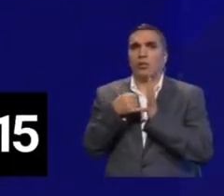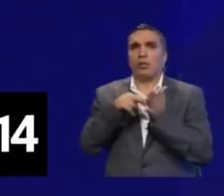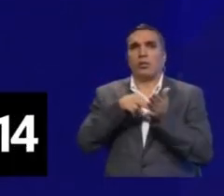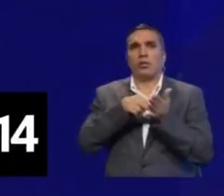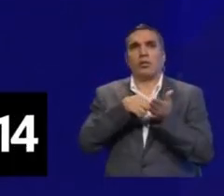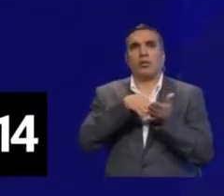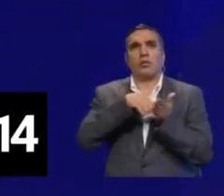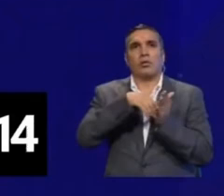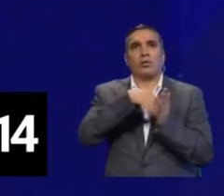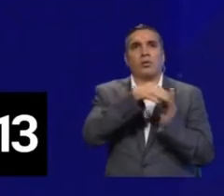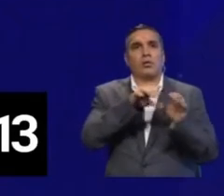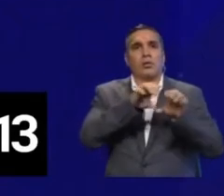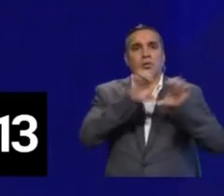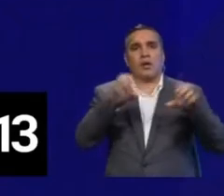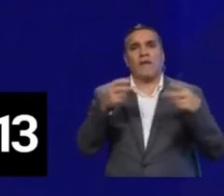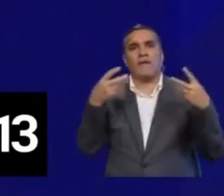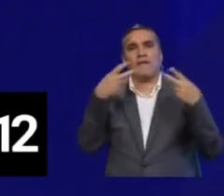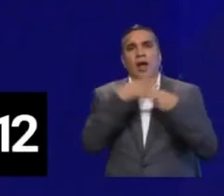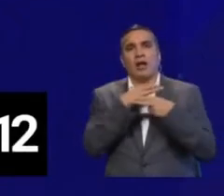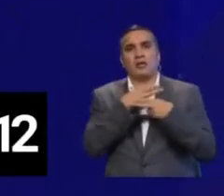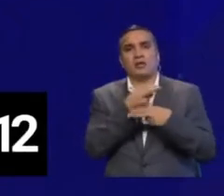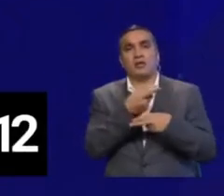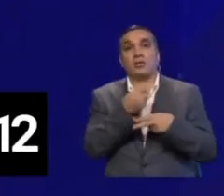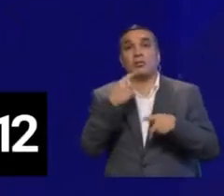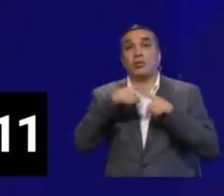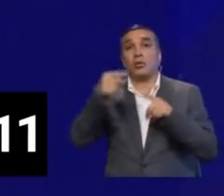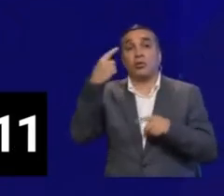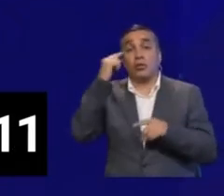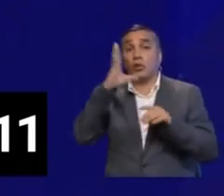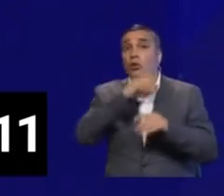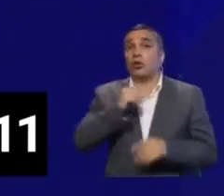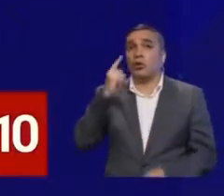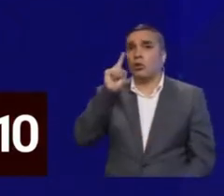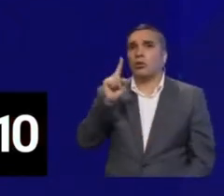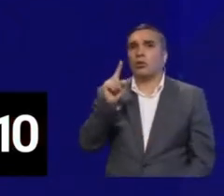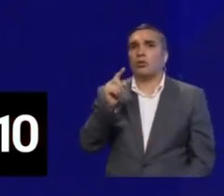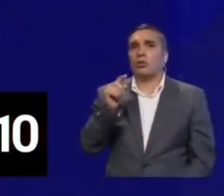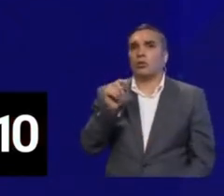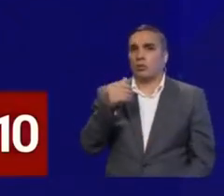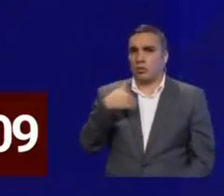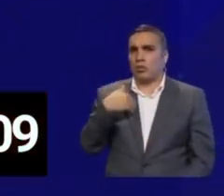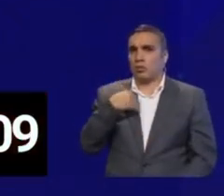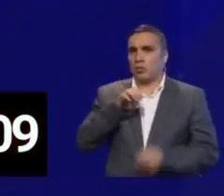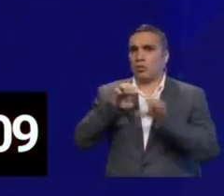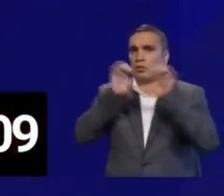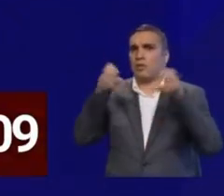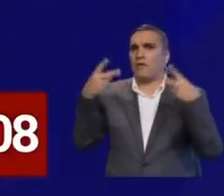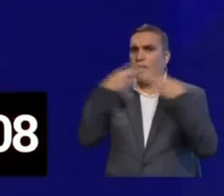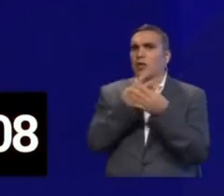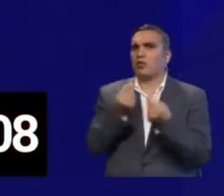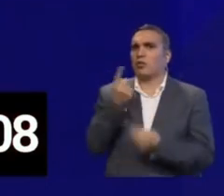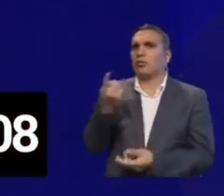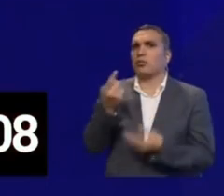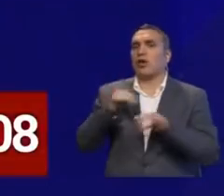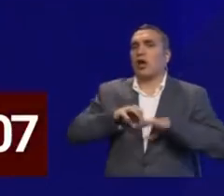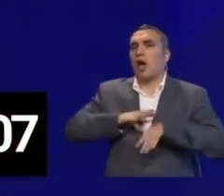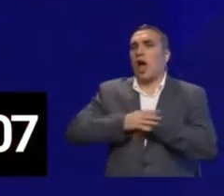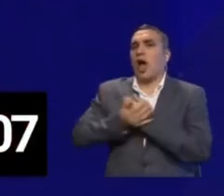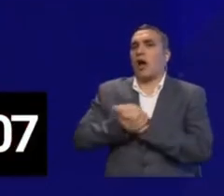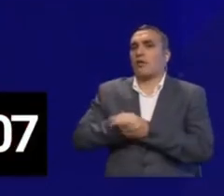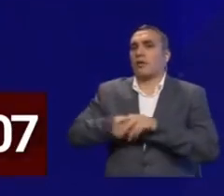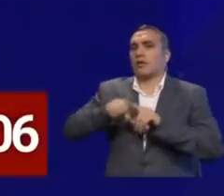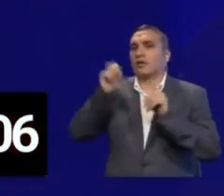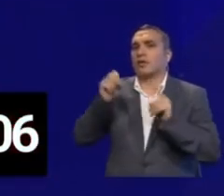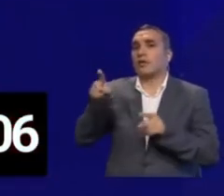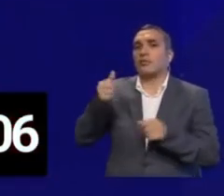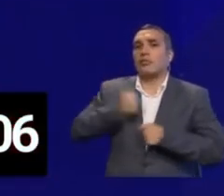las empresas fantasmas. Pero en el gobierno de Rafael Correa hubo empresas fantasmas que se aprovecharon de un sistema